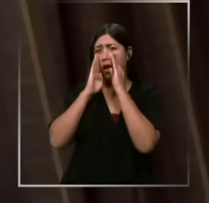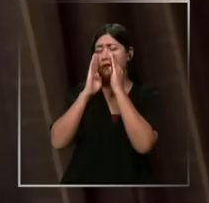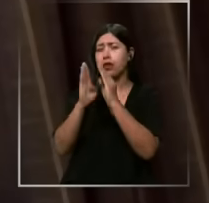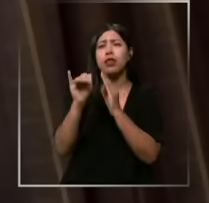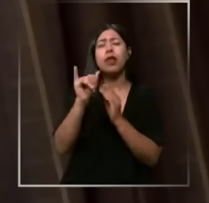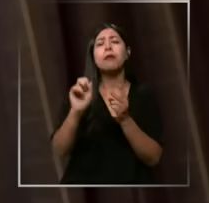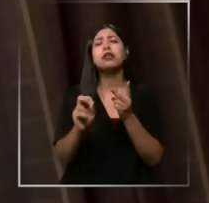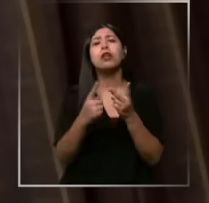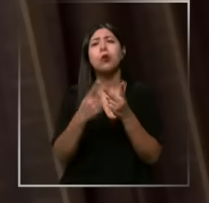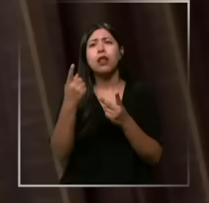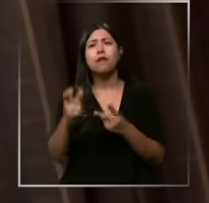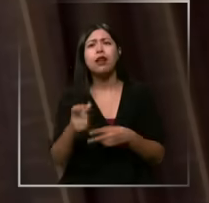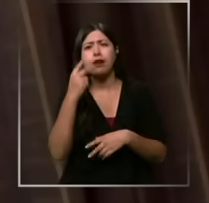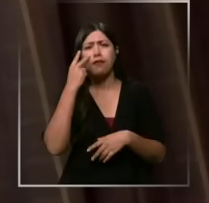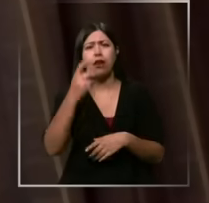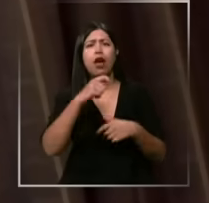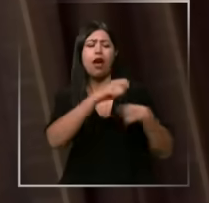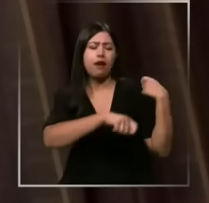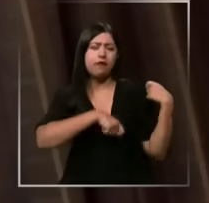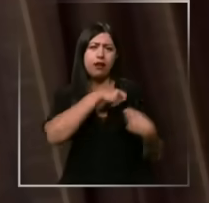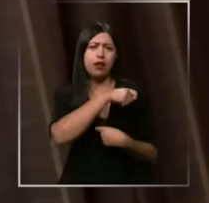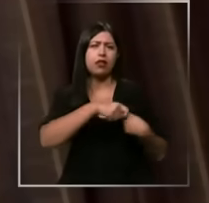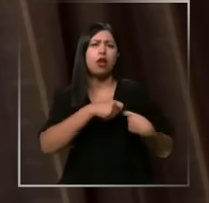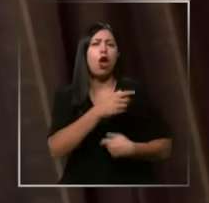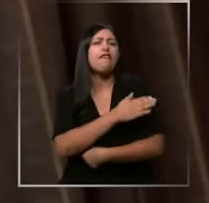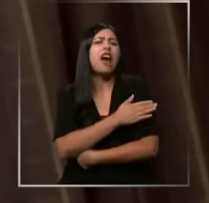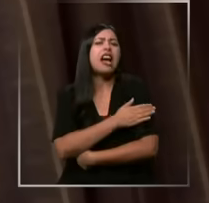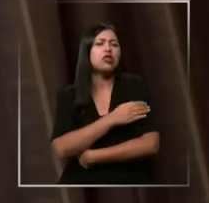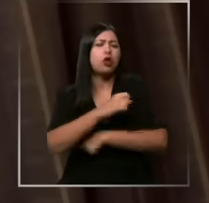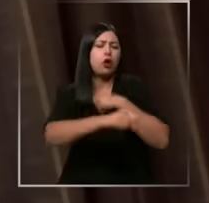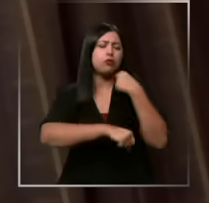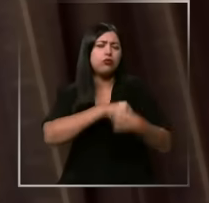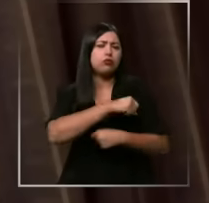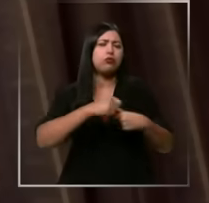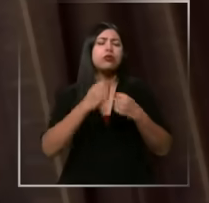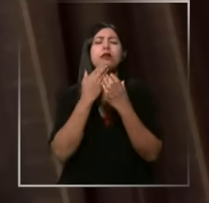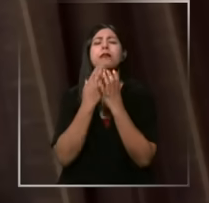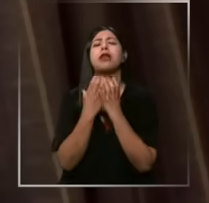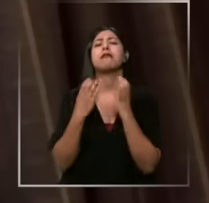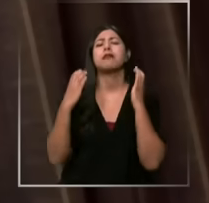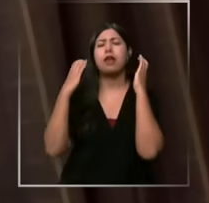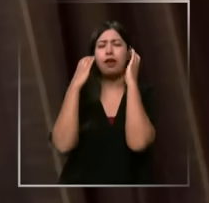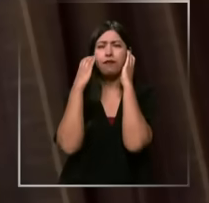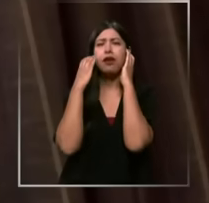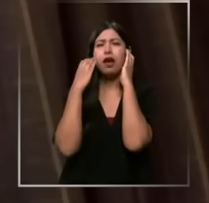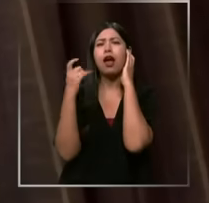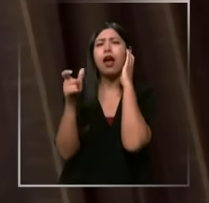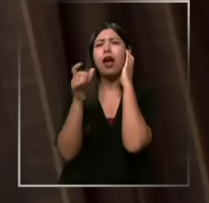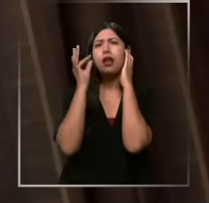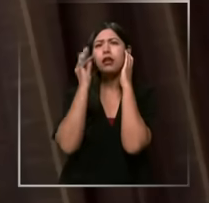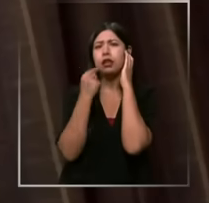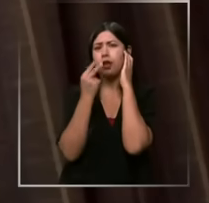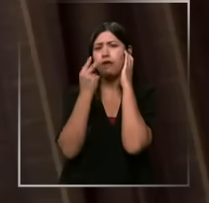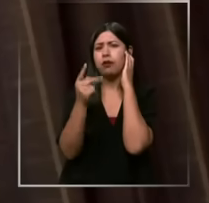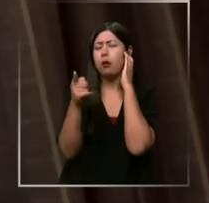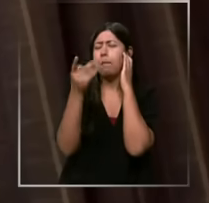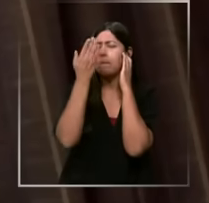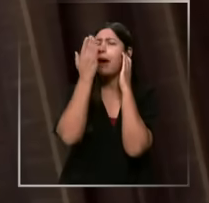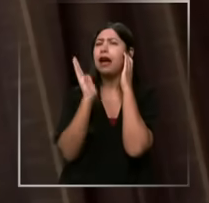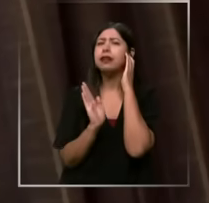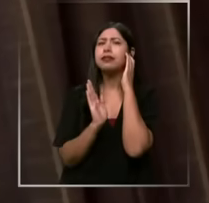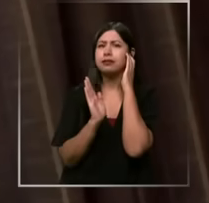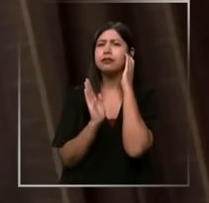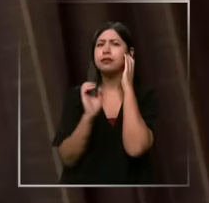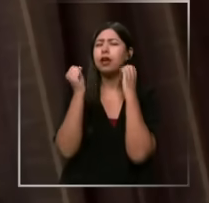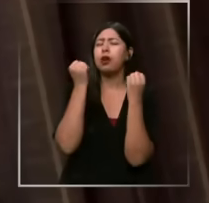la fui a ver a la niña estaba toda vendada, o sea, como que le habían sostenido el brazo igual, le pusieron cervical, estaba bastante mal, o sea, con